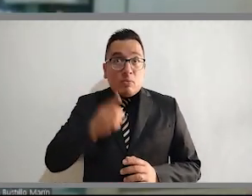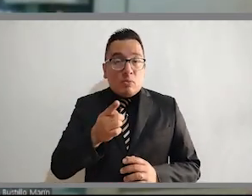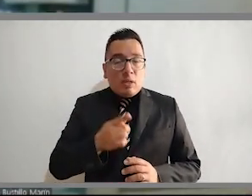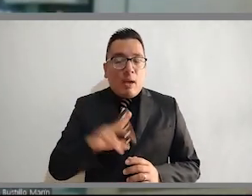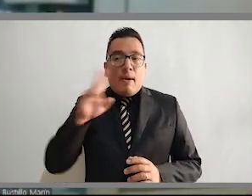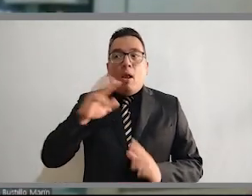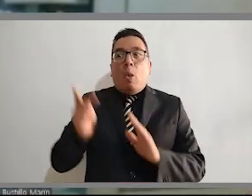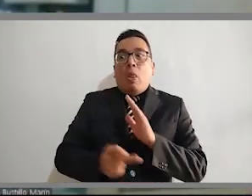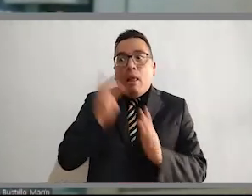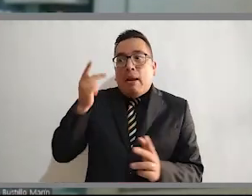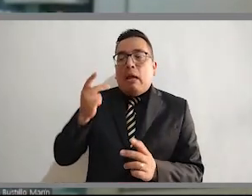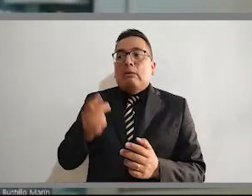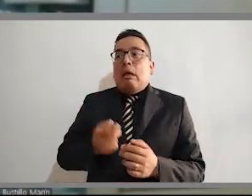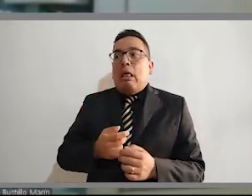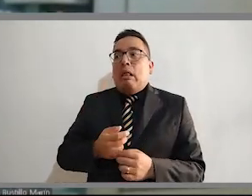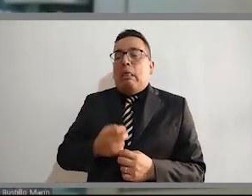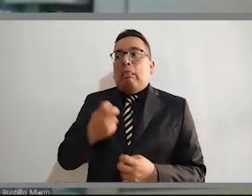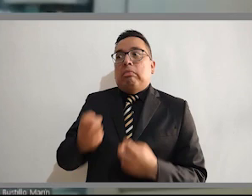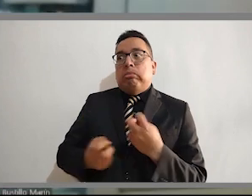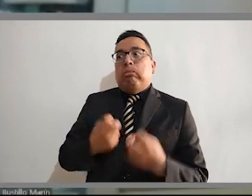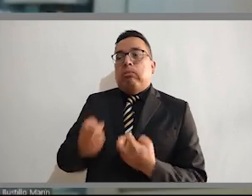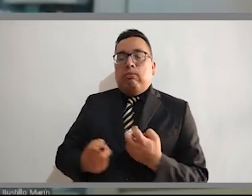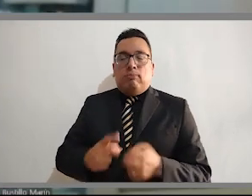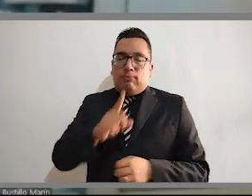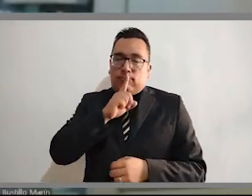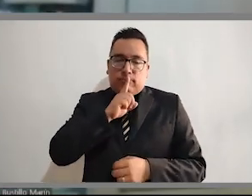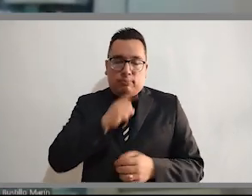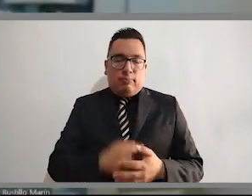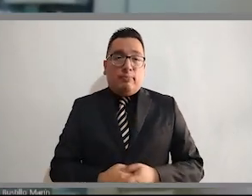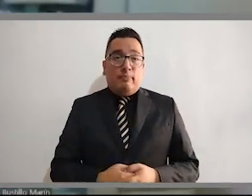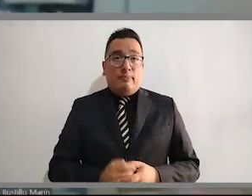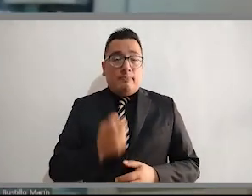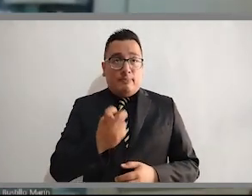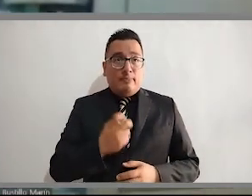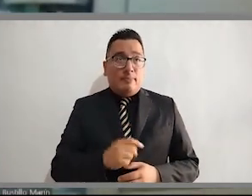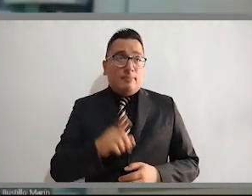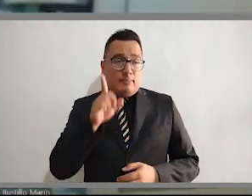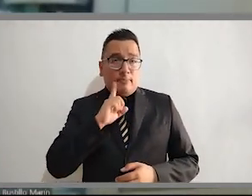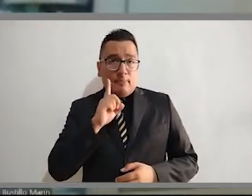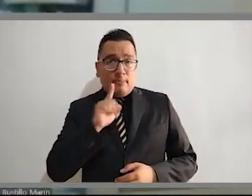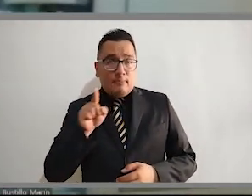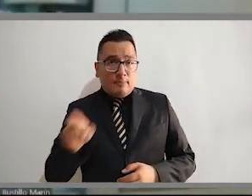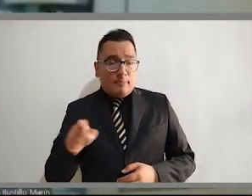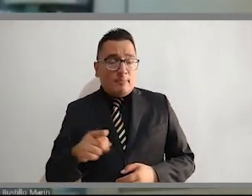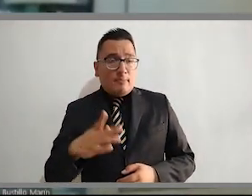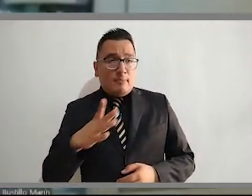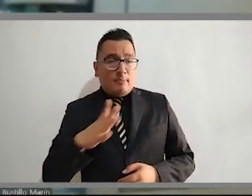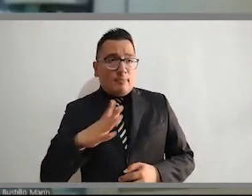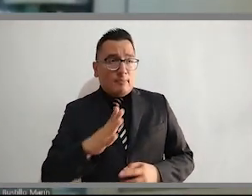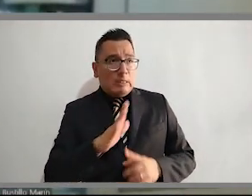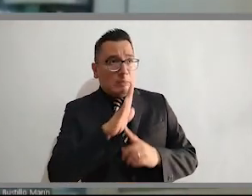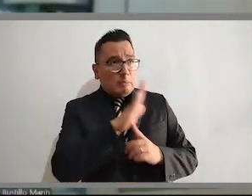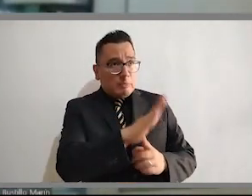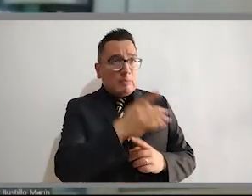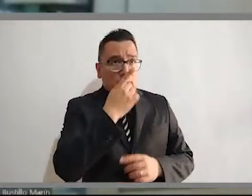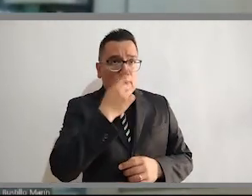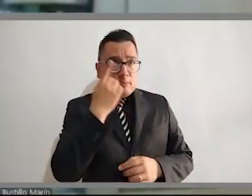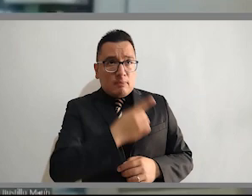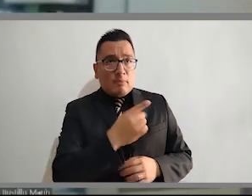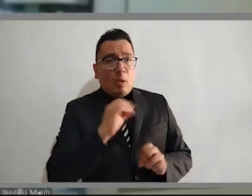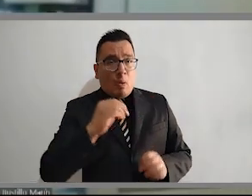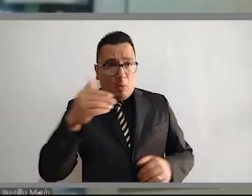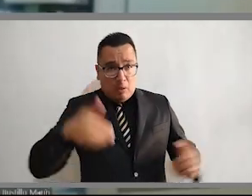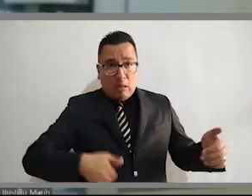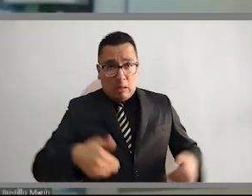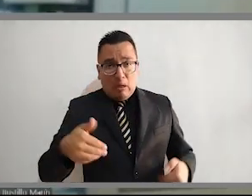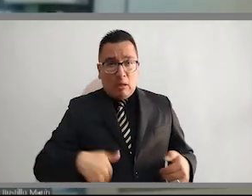denunciar. Por eso, cuando se presentan las quejas y las denuncias, es lo